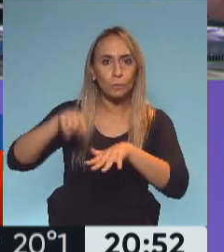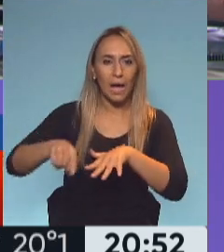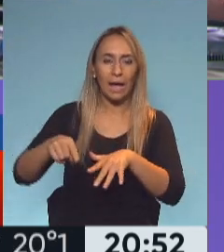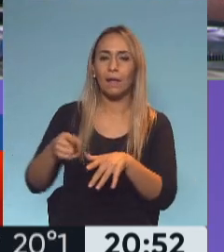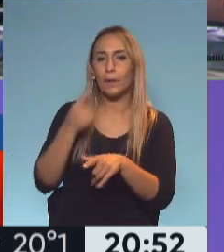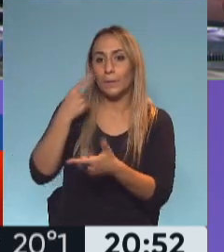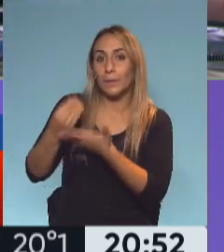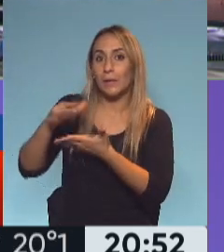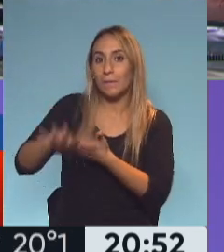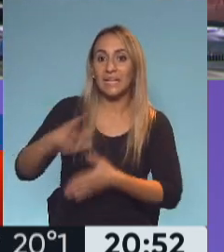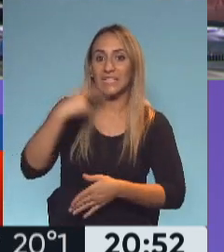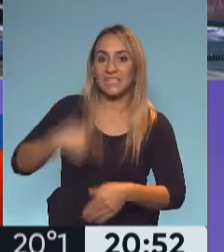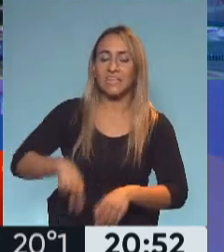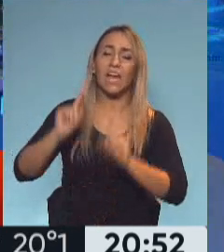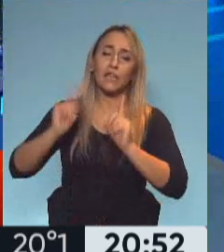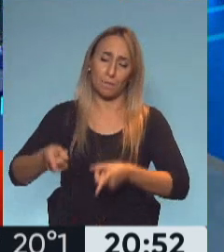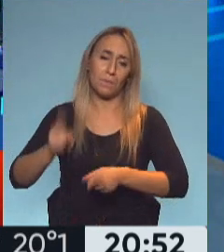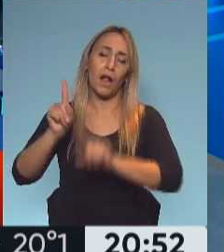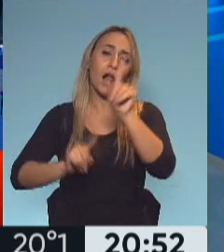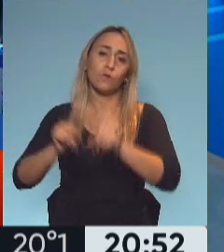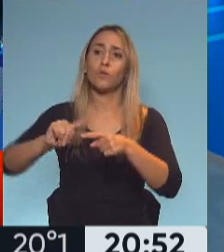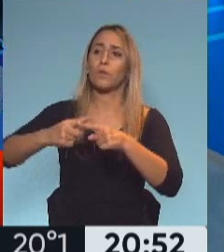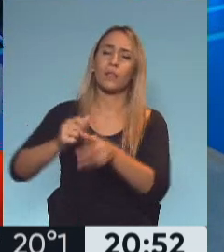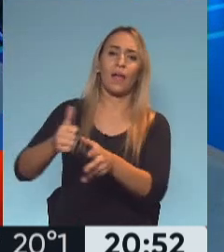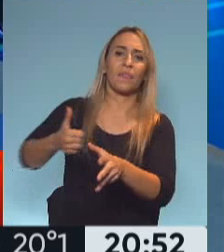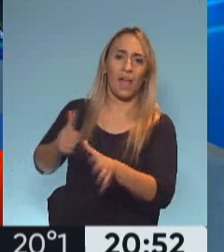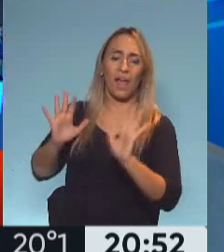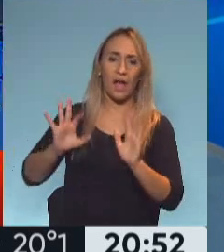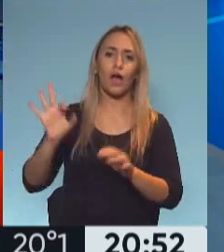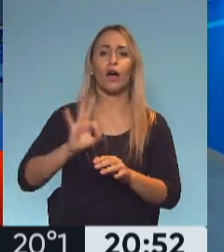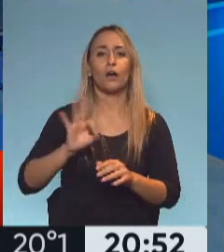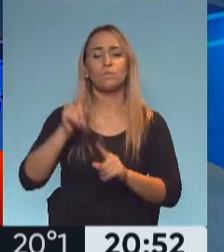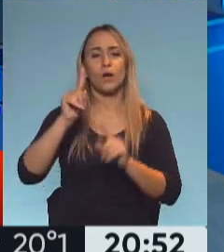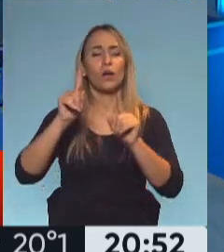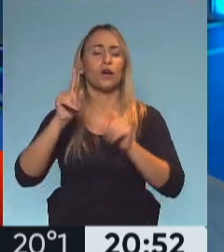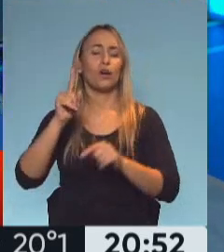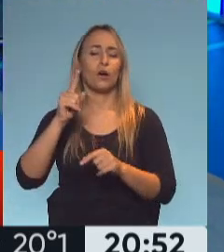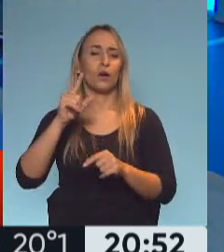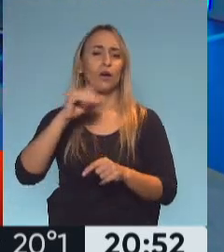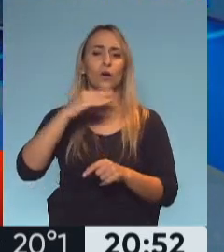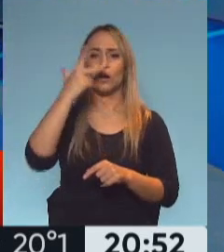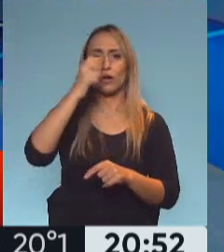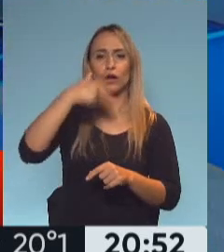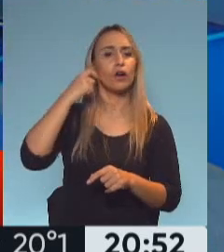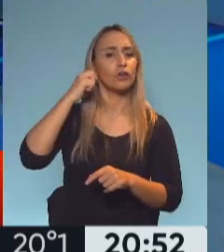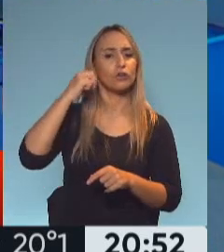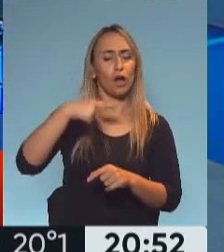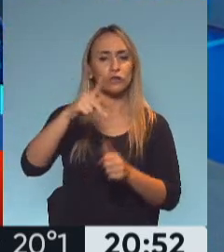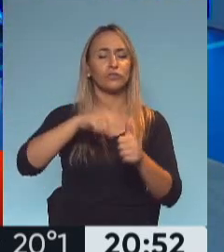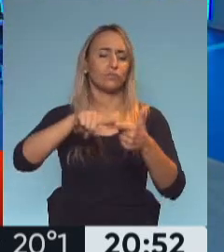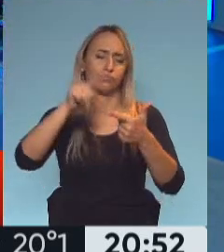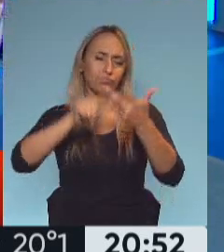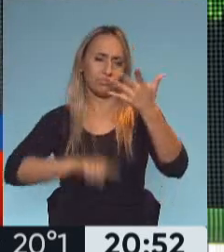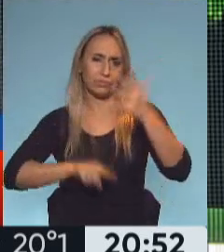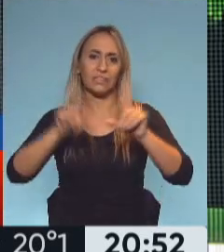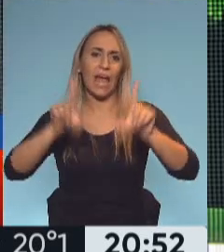china, también con el tema de los disidentes políticos, lo que pasa en Hong Kong, lo que pasa en Taiwán, una política muy dura con esto, también con el caso, por supuesto, de